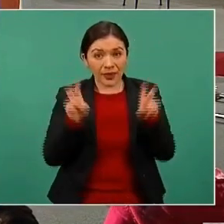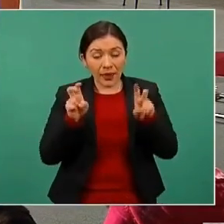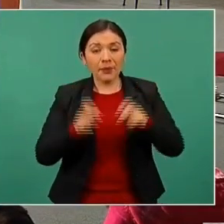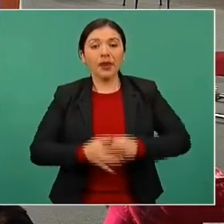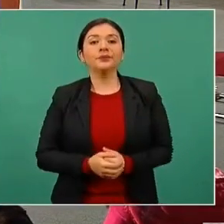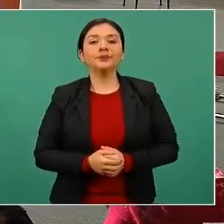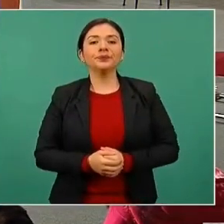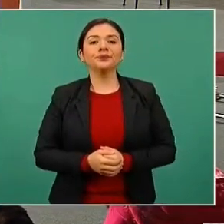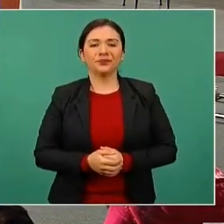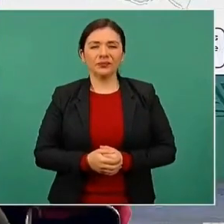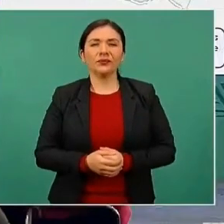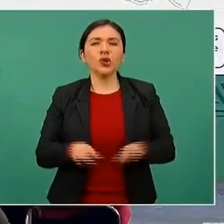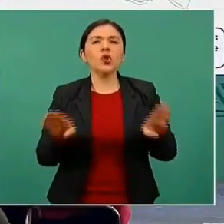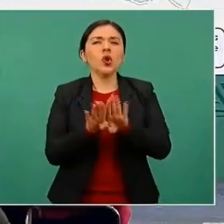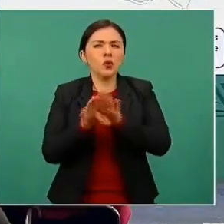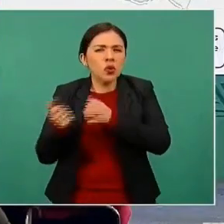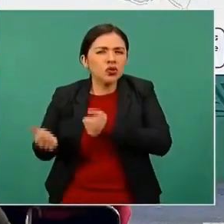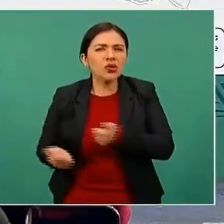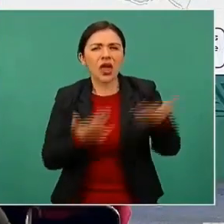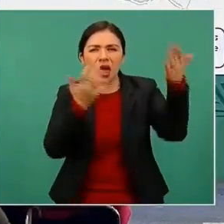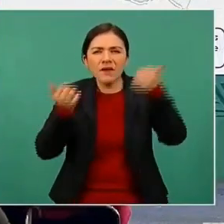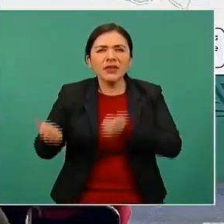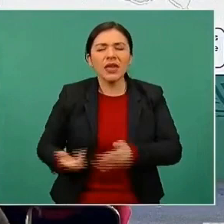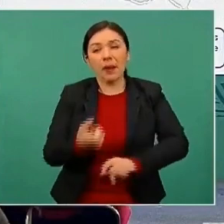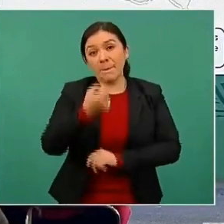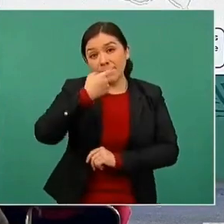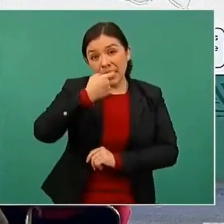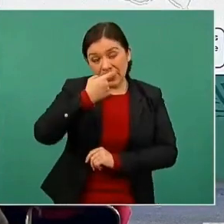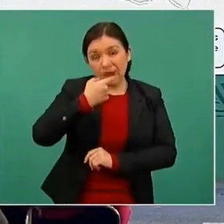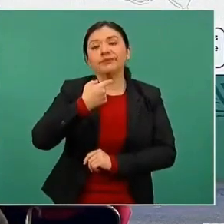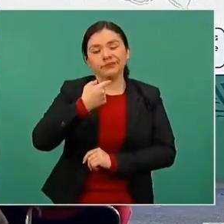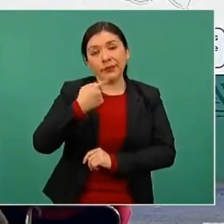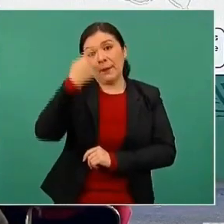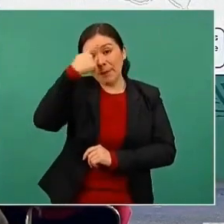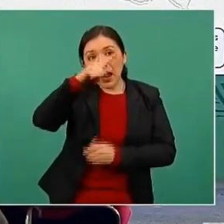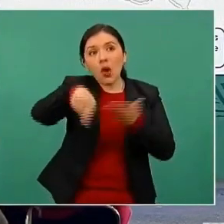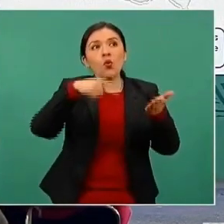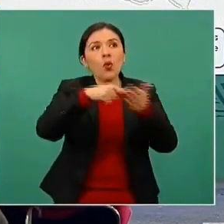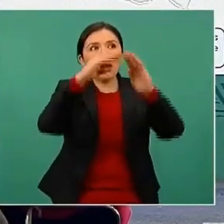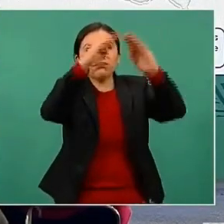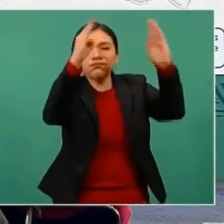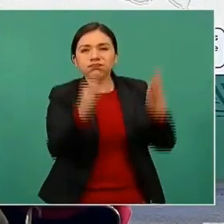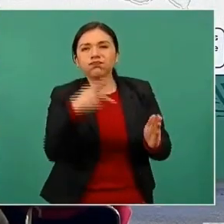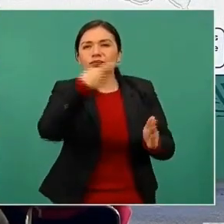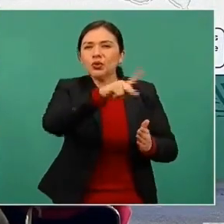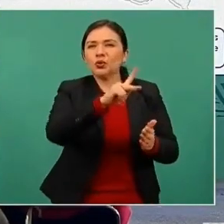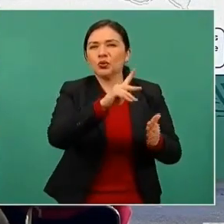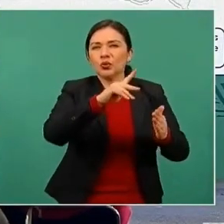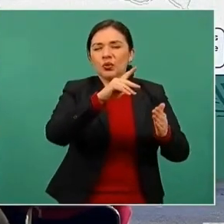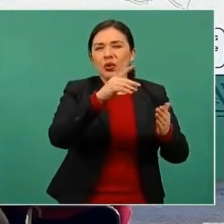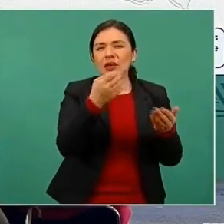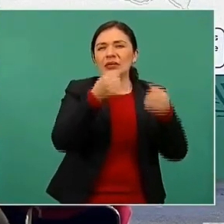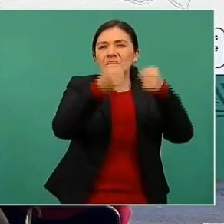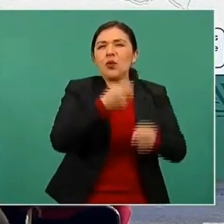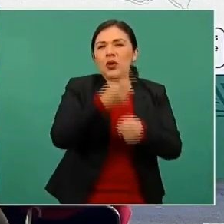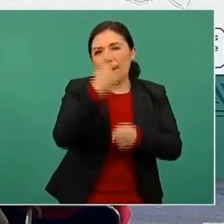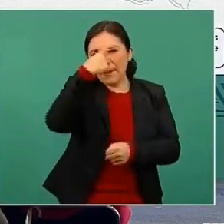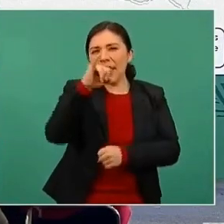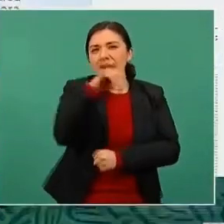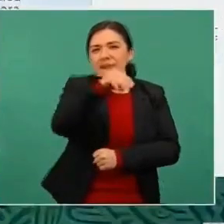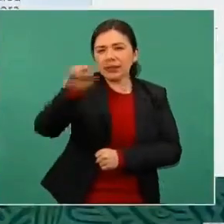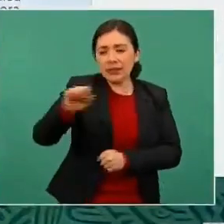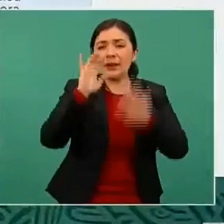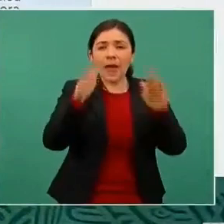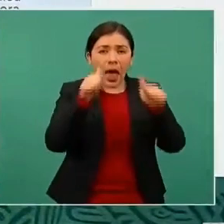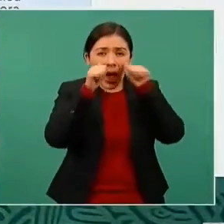en lo que es el traslado de aire a los medicamentos a los almacenes estatales de links de se han atendido